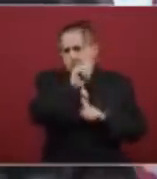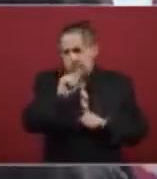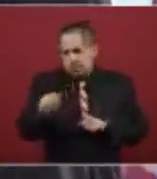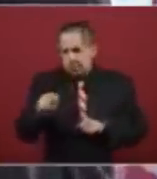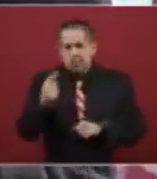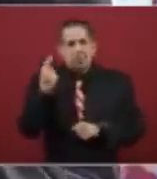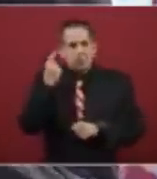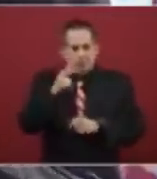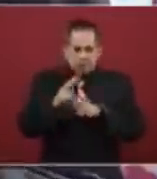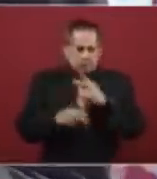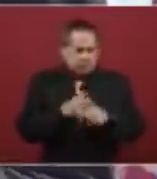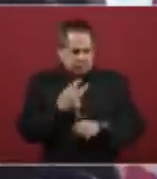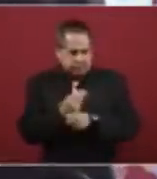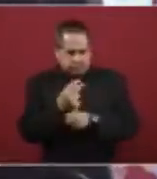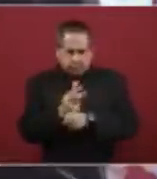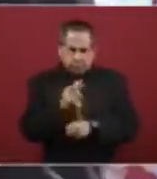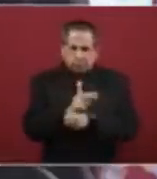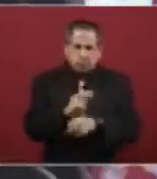para reforzar